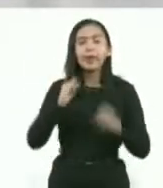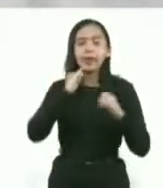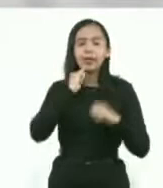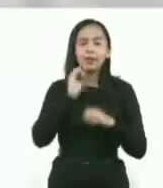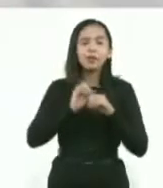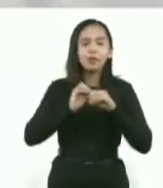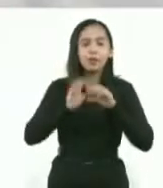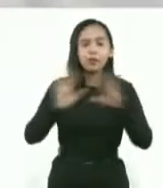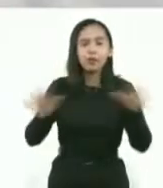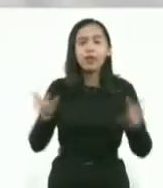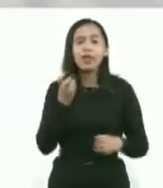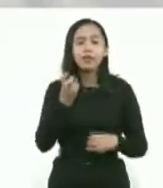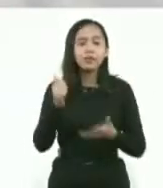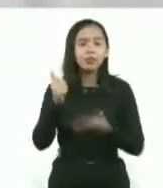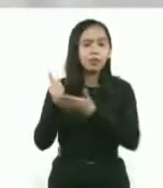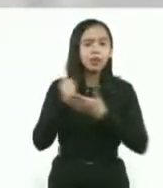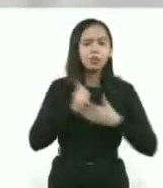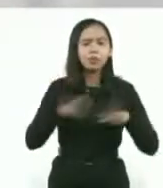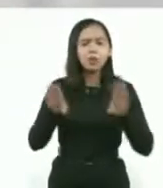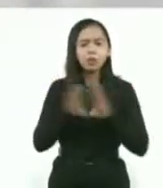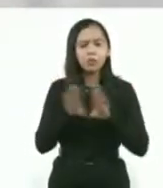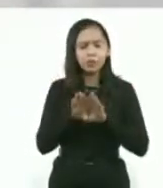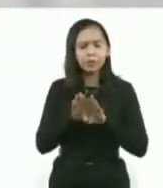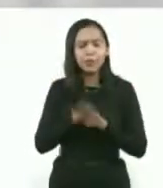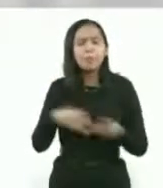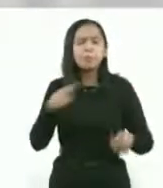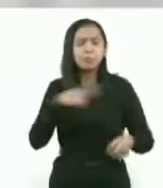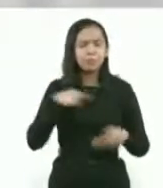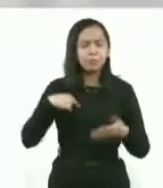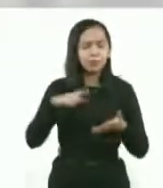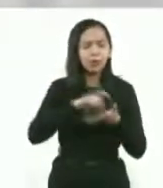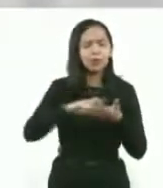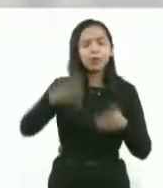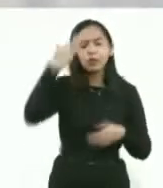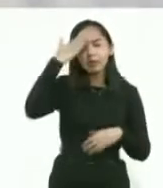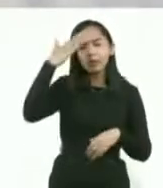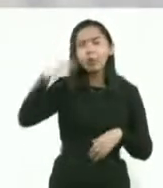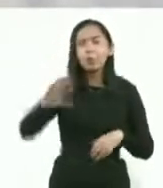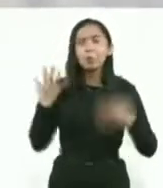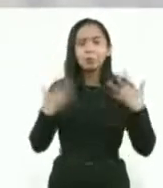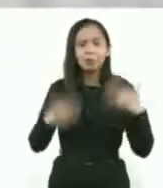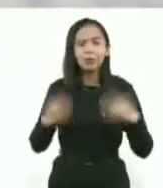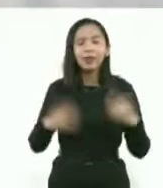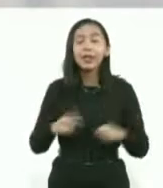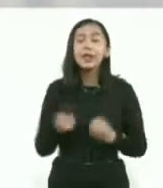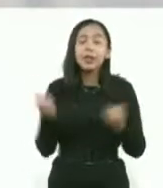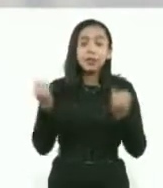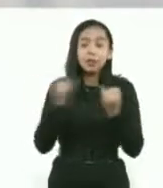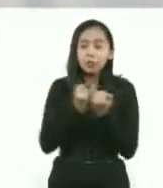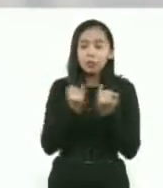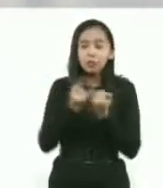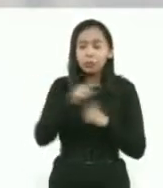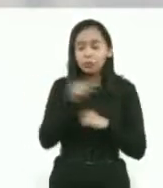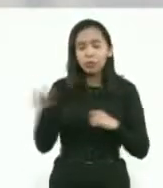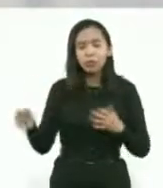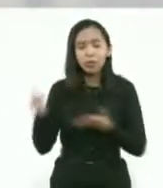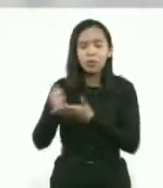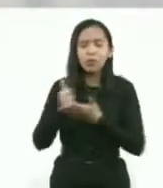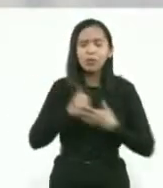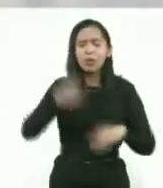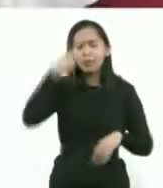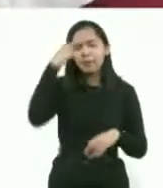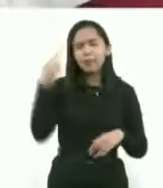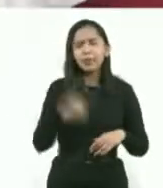nos empodera como consumidoras, como consumidores, y ustedes, al ayudarnos a que se sepa cuál es el